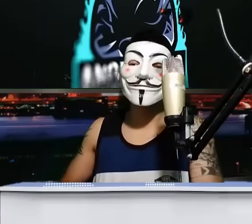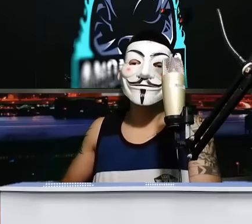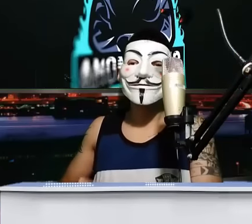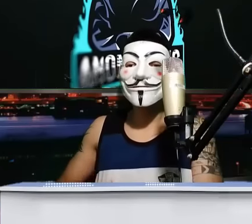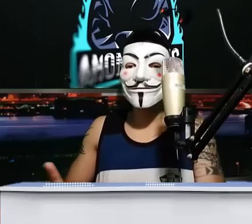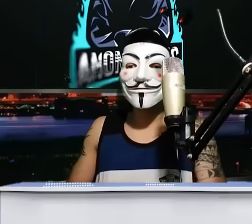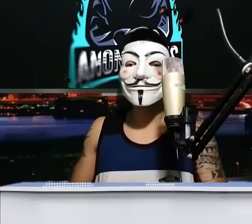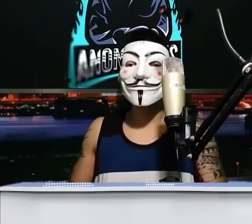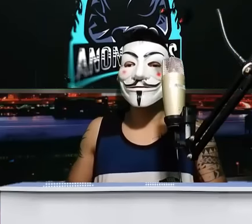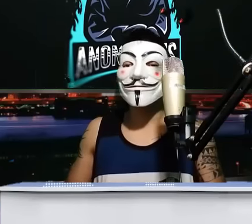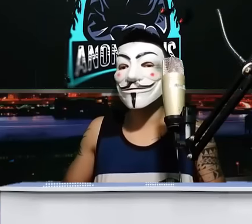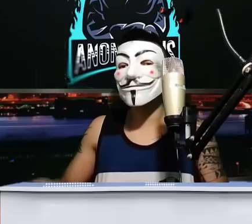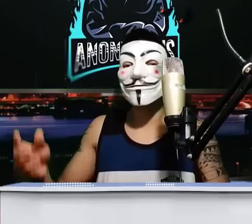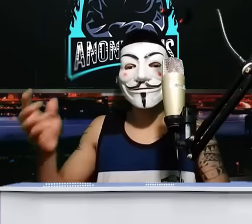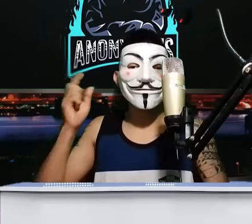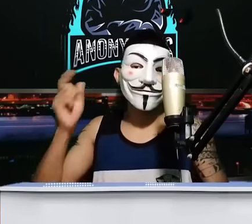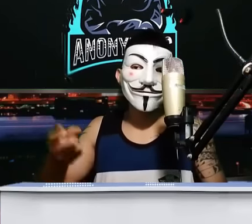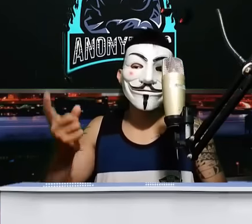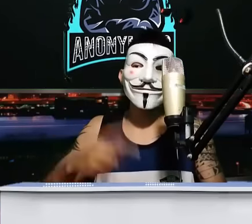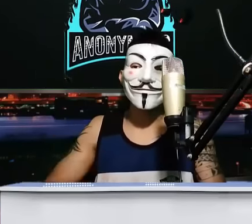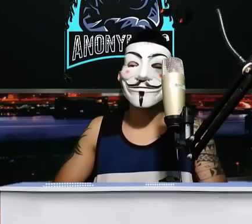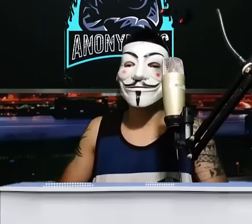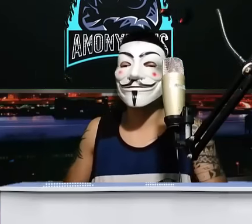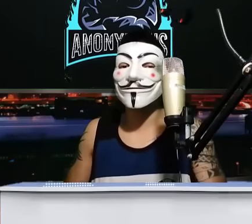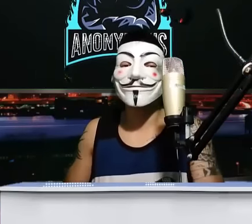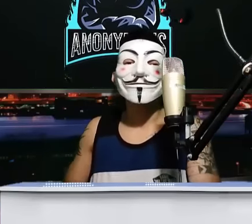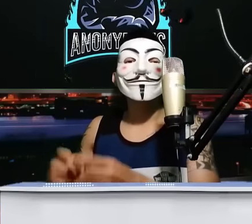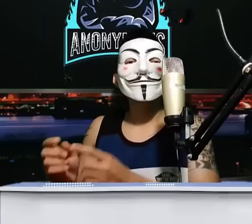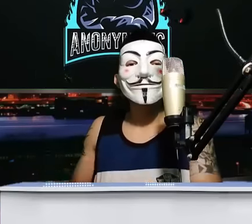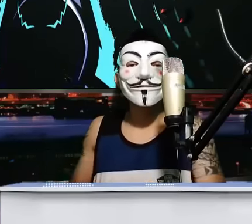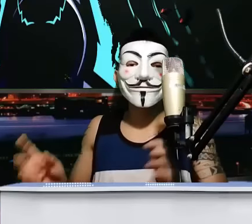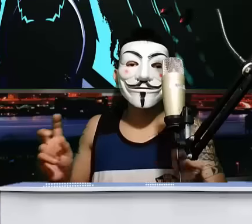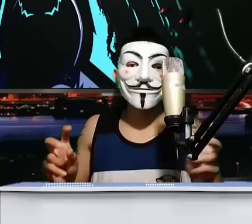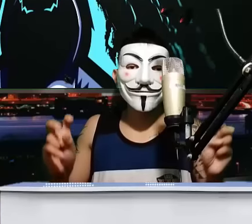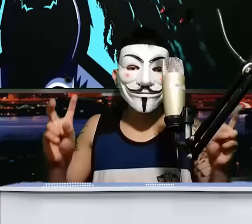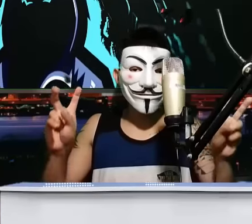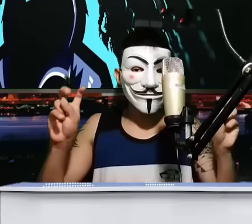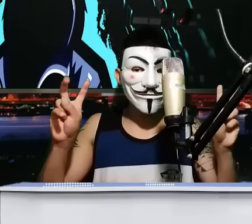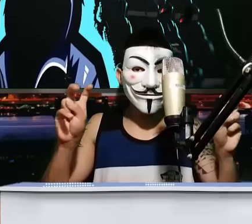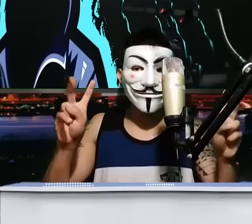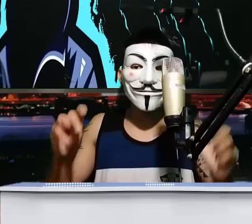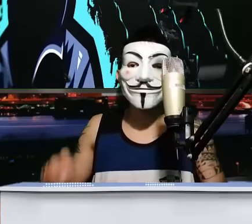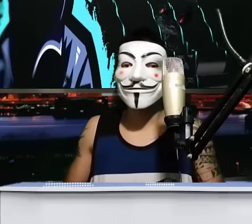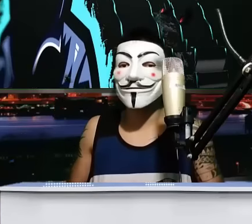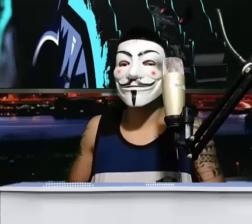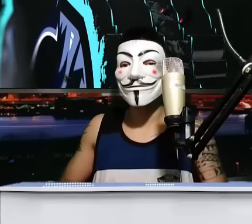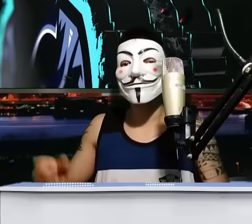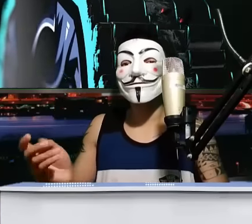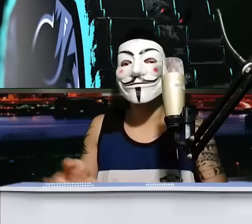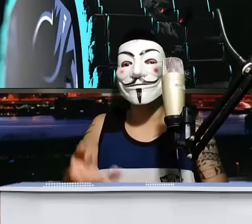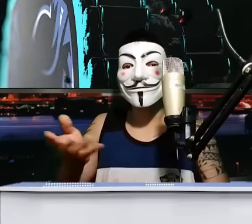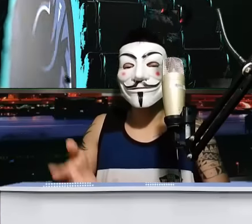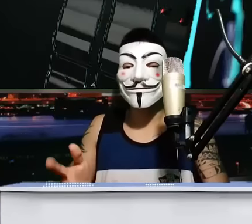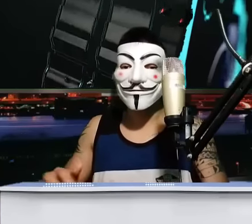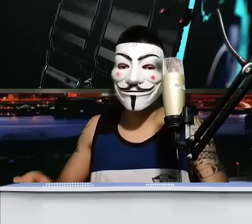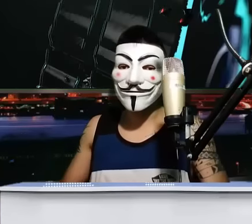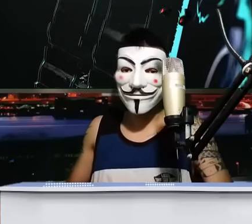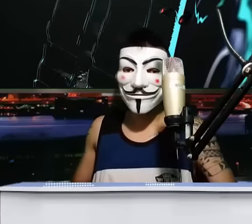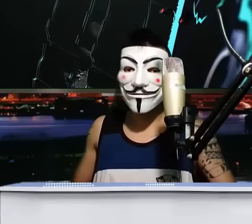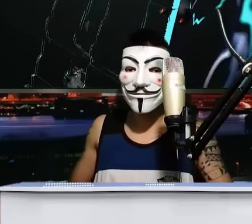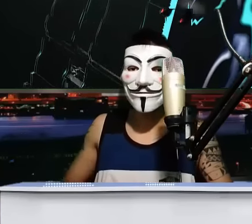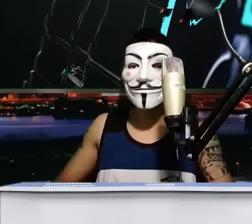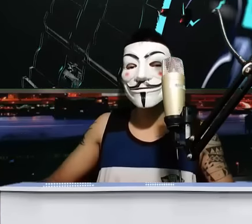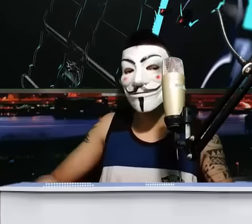son casi el 90% de todas esas personas y que los periodistas profesionales no tienen acceso